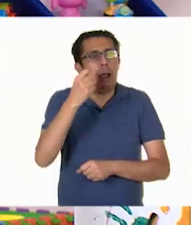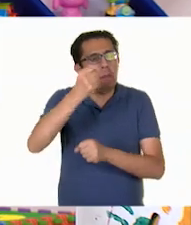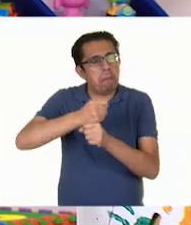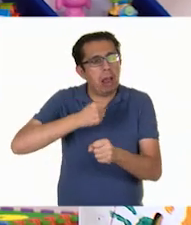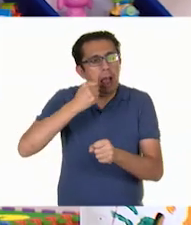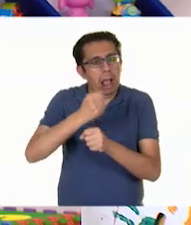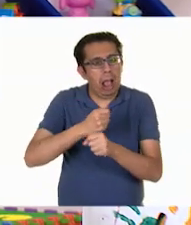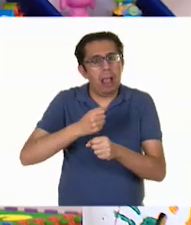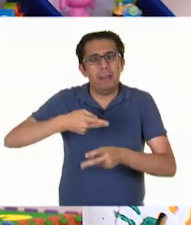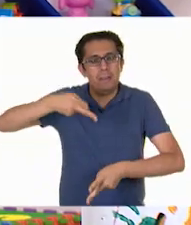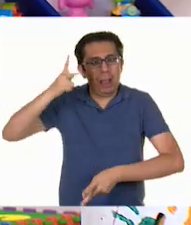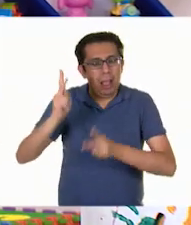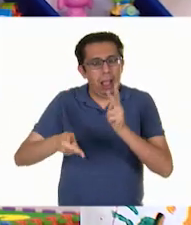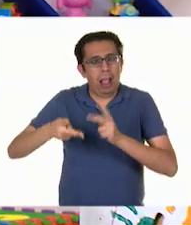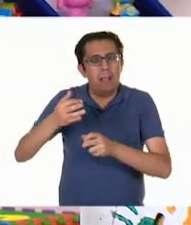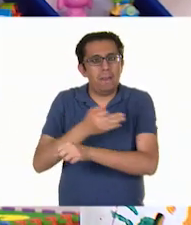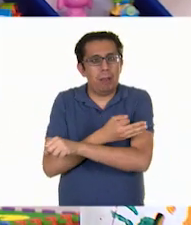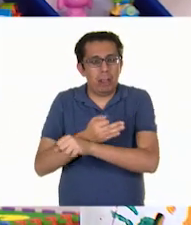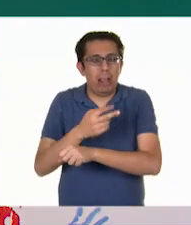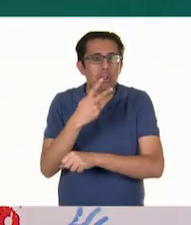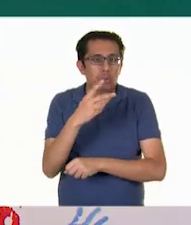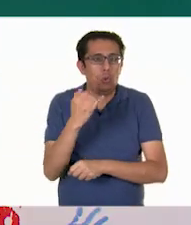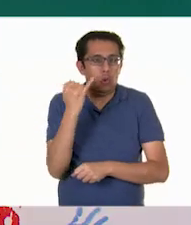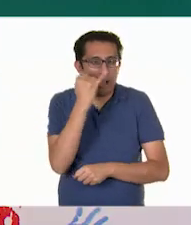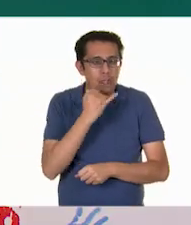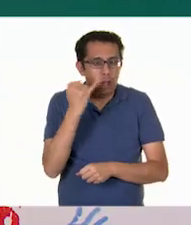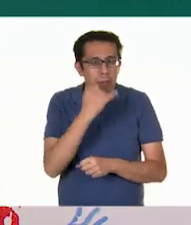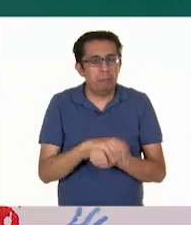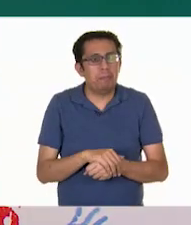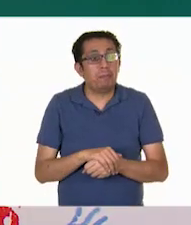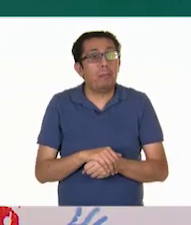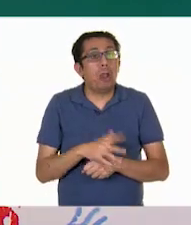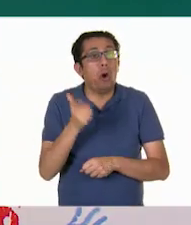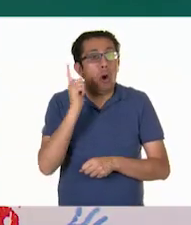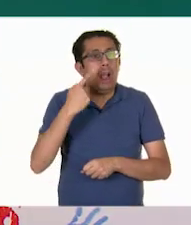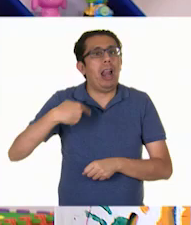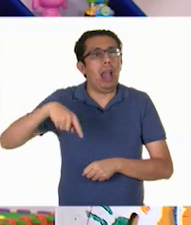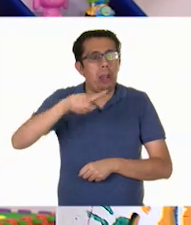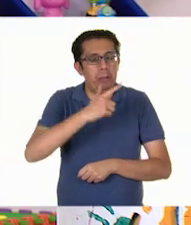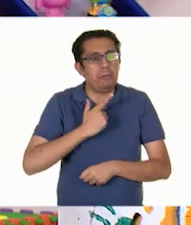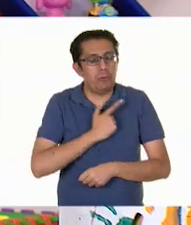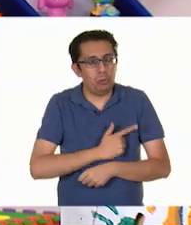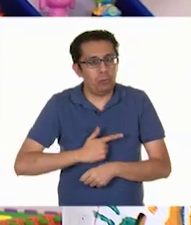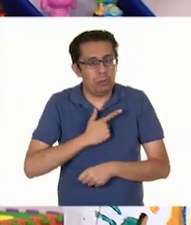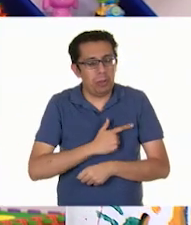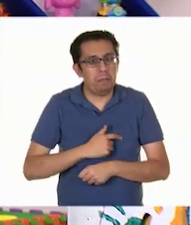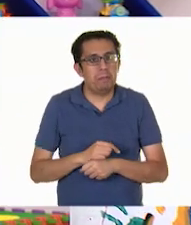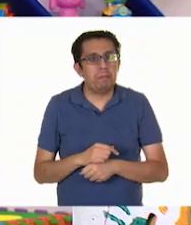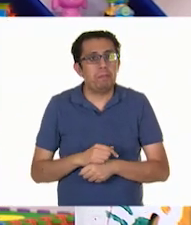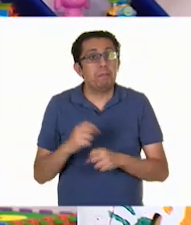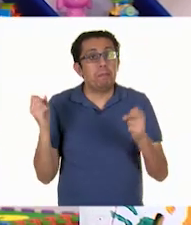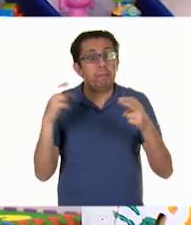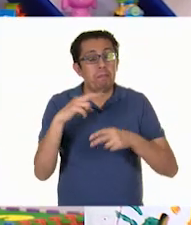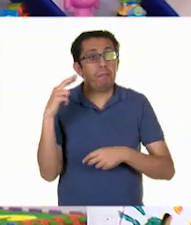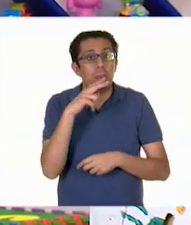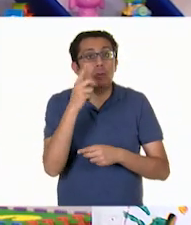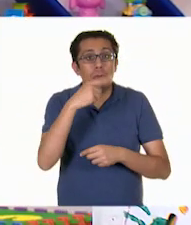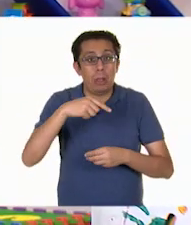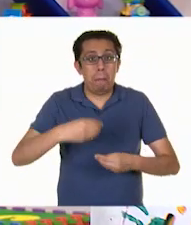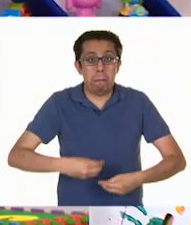practicarla y platica con tu familia en tu lengua materna. Espero que lo hayan disfrutado tanto como nosotros. Hasta pronto y vive